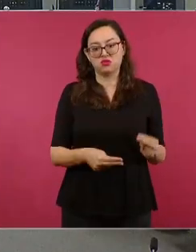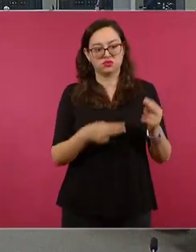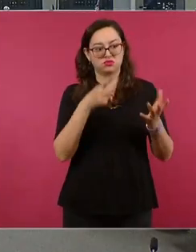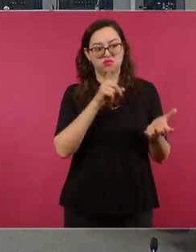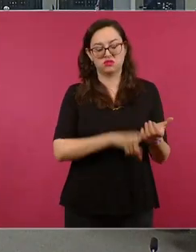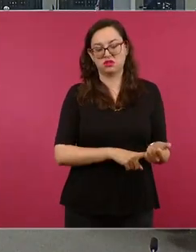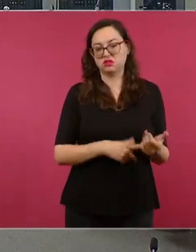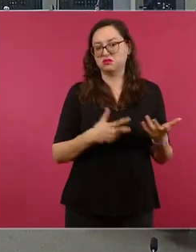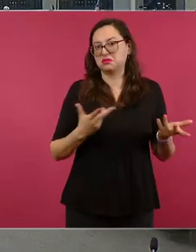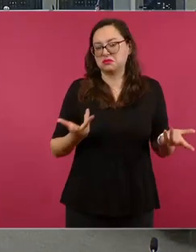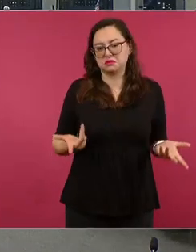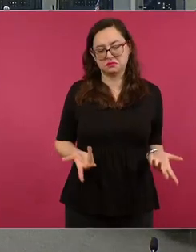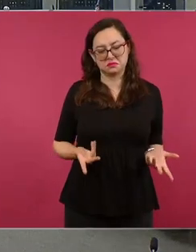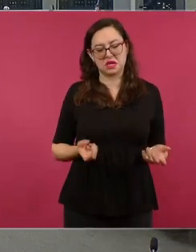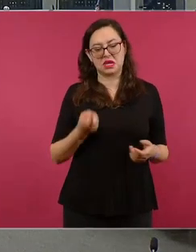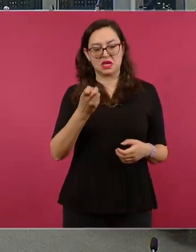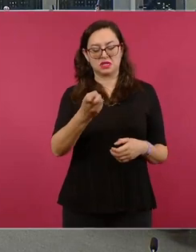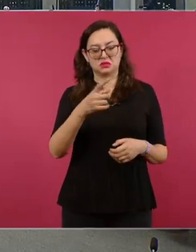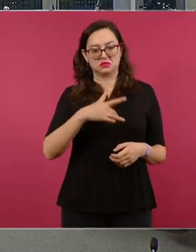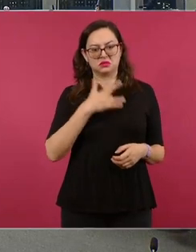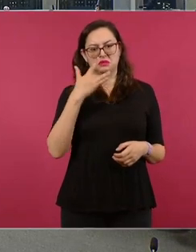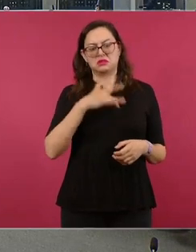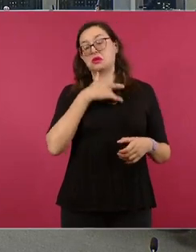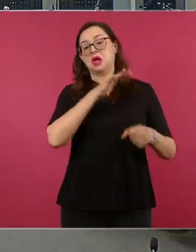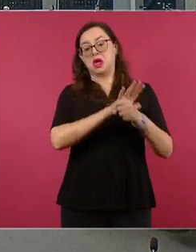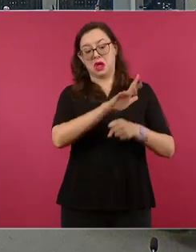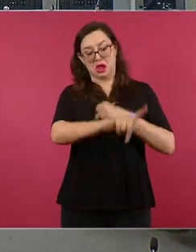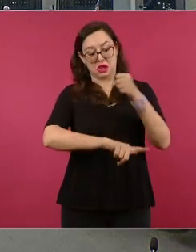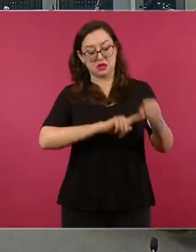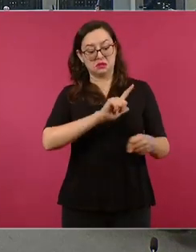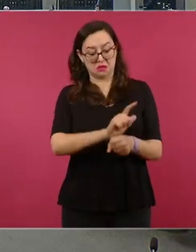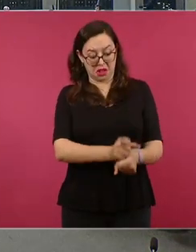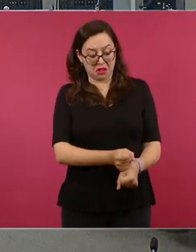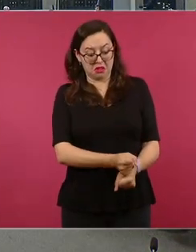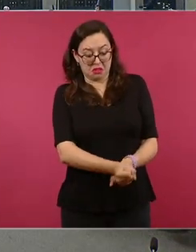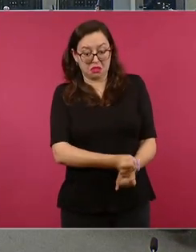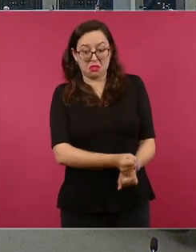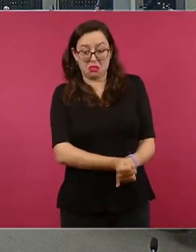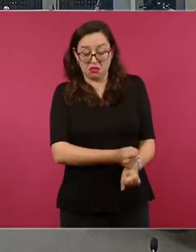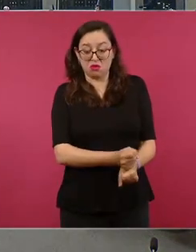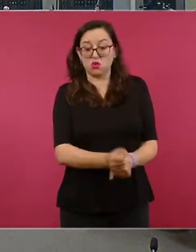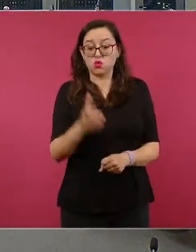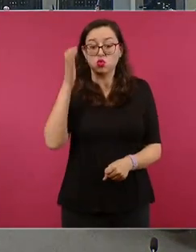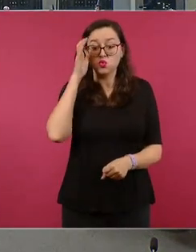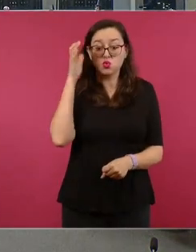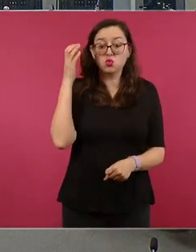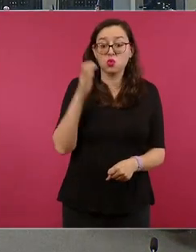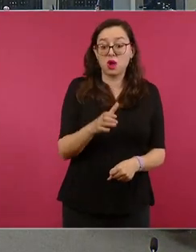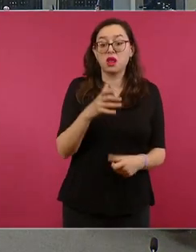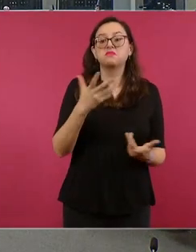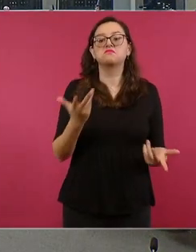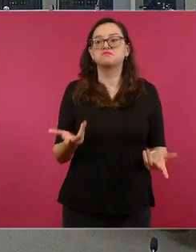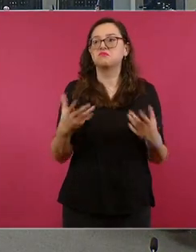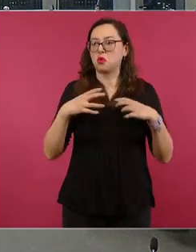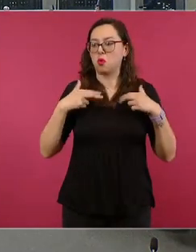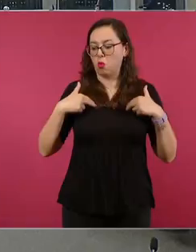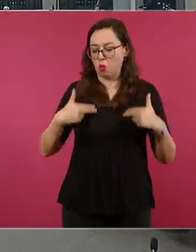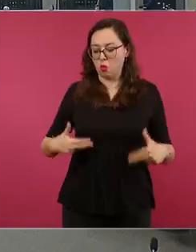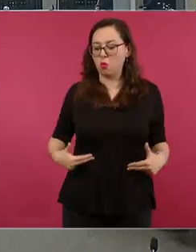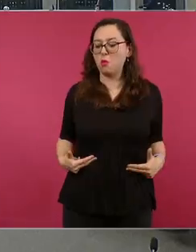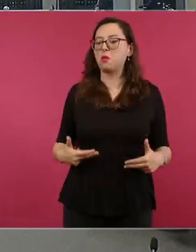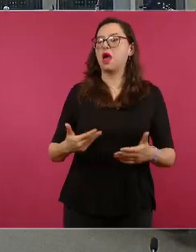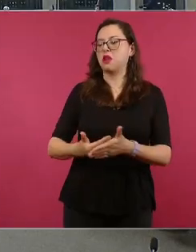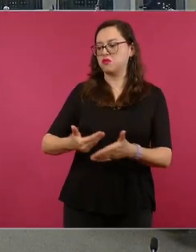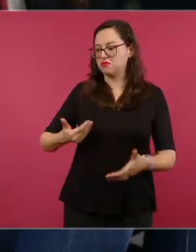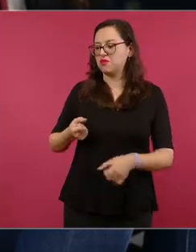manipulador. Mientras sigamos consintiendo y fomentando lastimar al prójimo, seguiremos encontrando decenas de cadáveres previamente